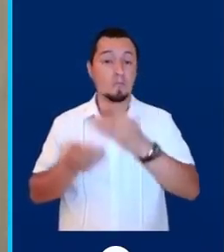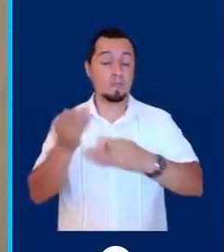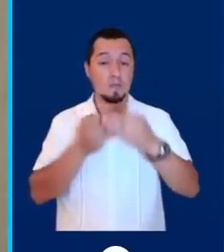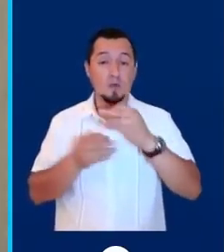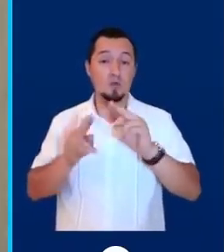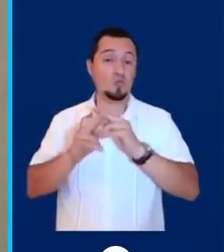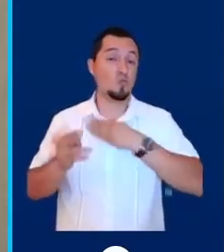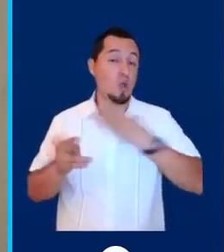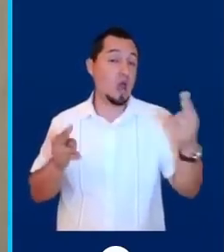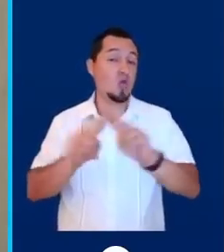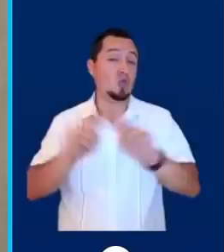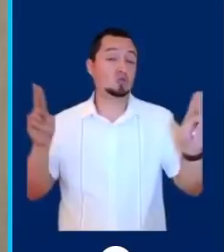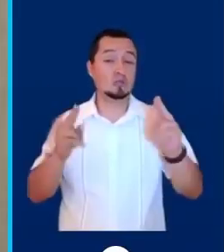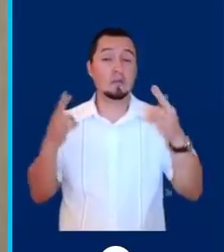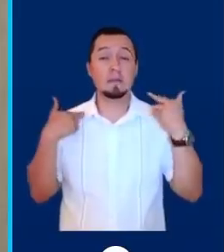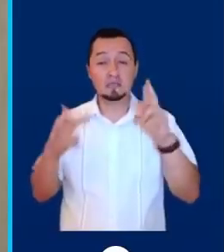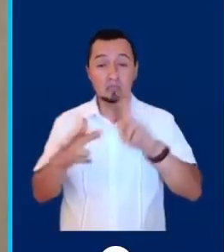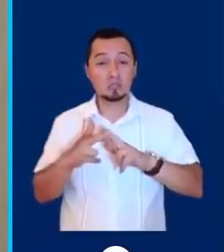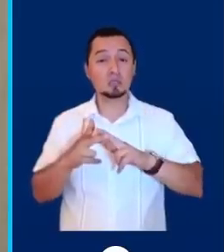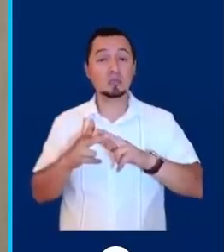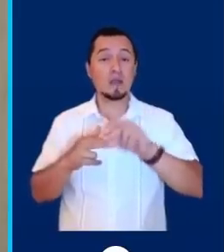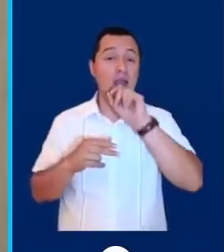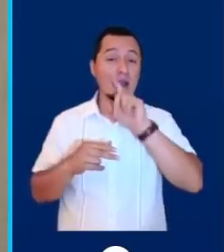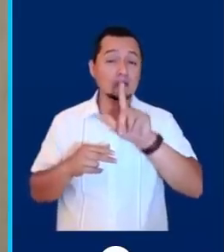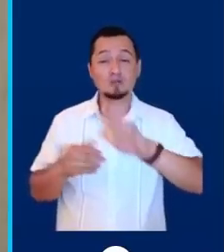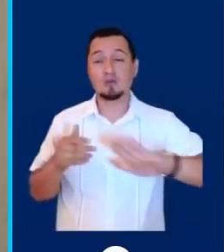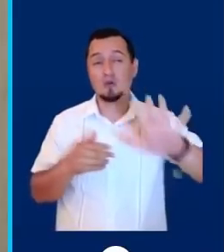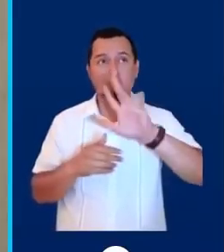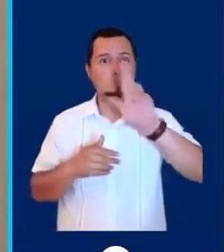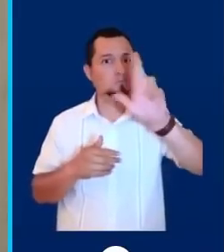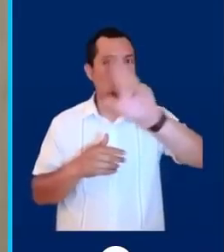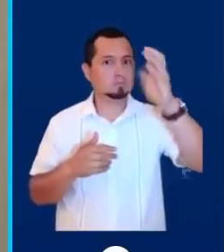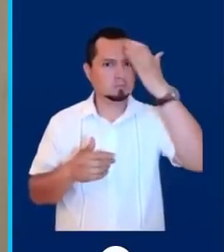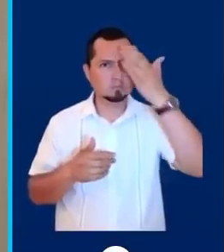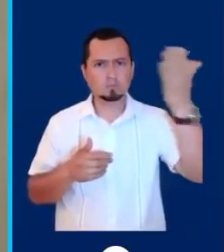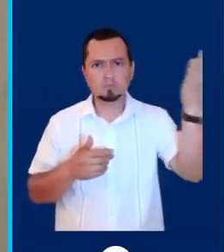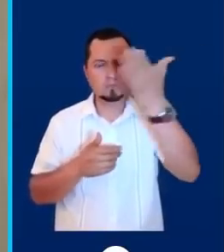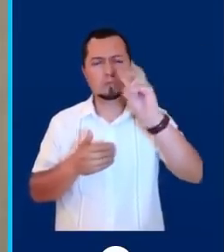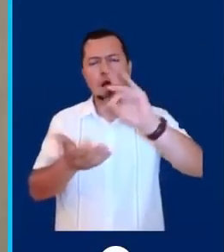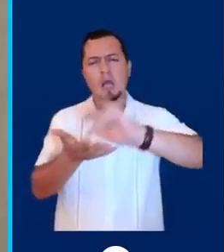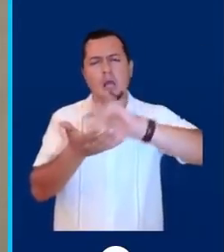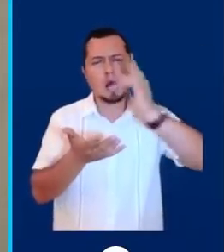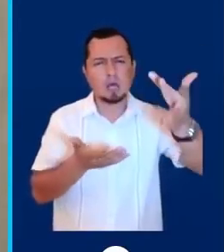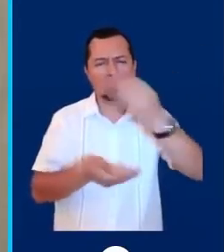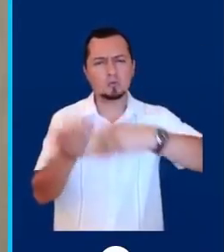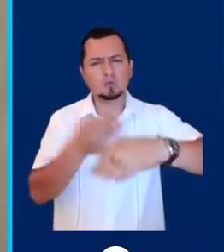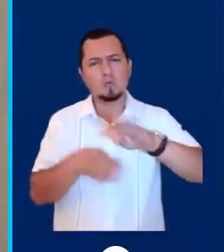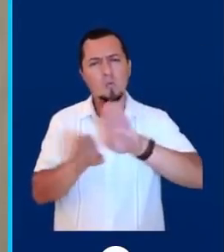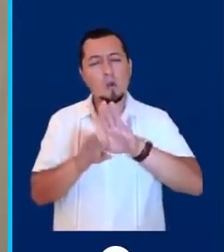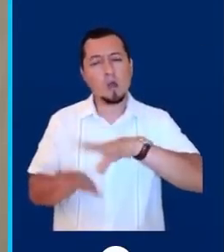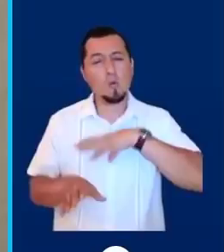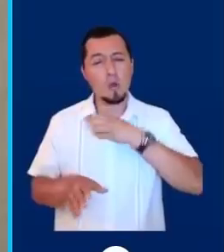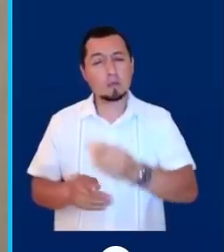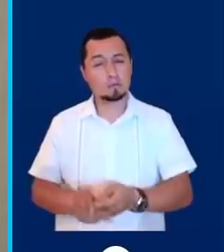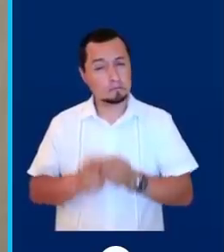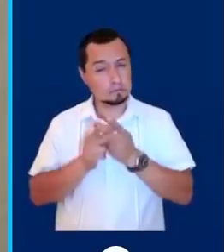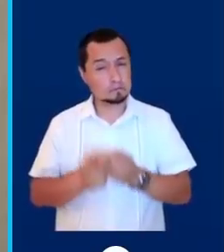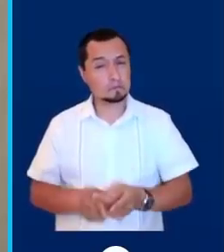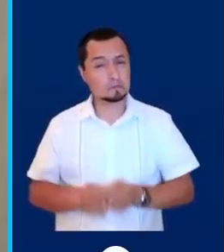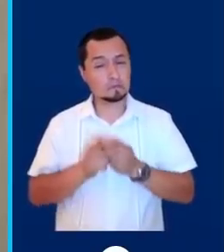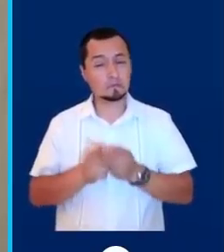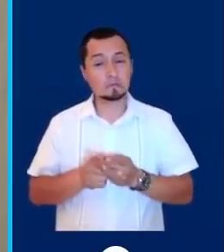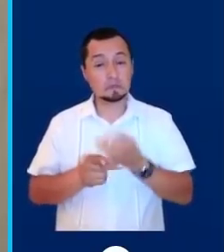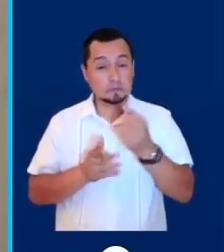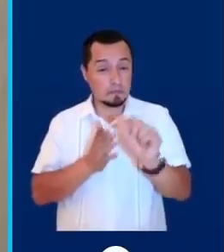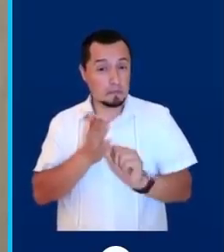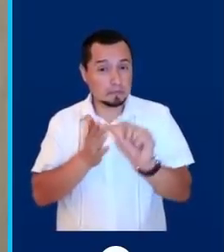supuesto, a las maestras y los maestros de Jalisco, mi reconocimiento, mi agradecimiento por todo el esfuerzo que hicieron